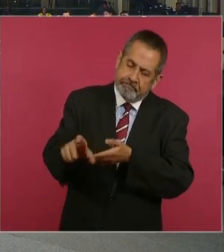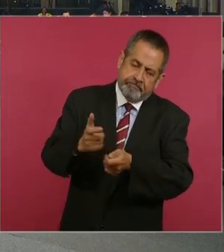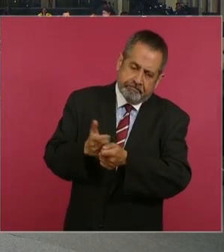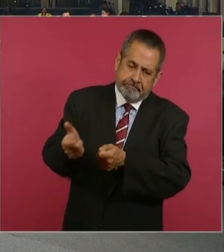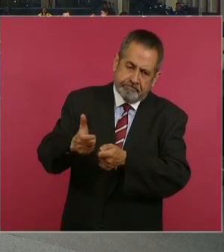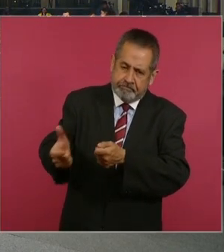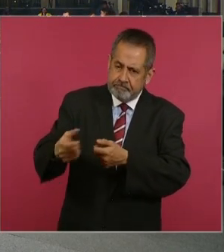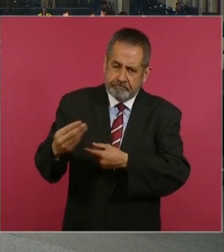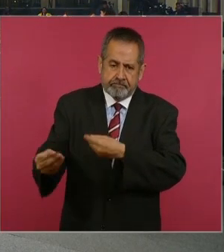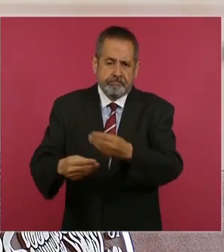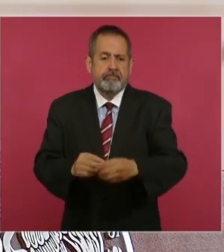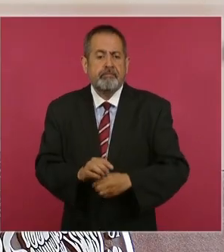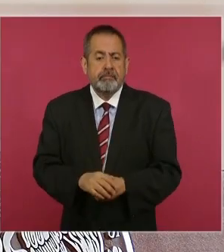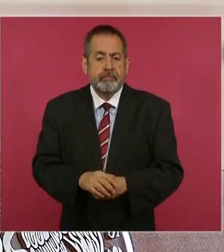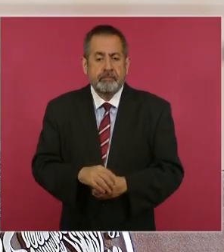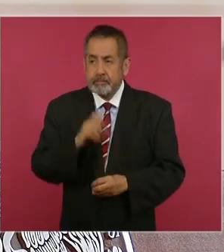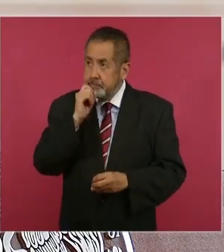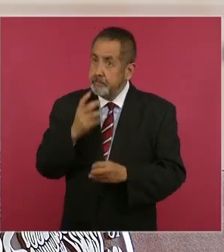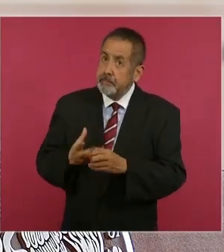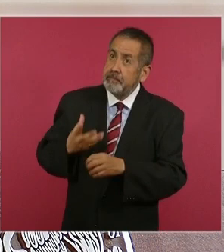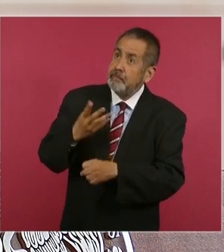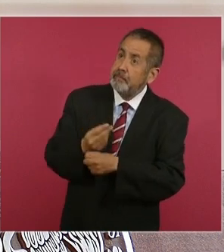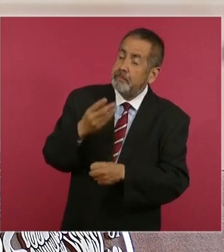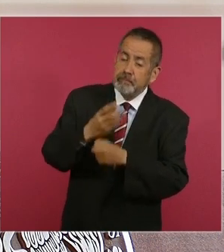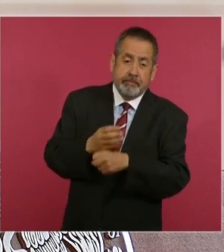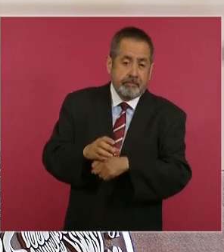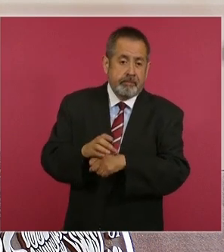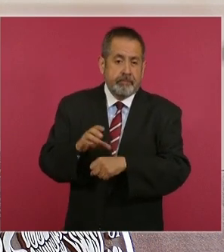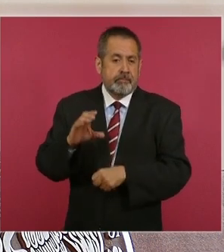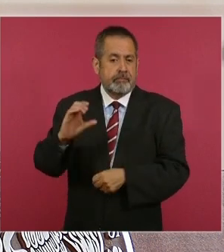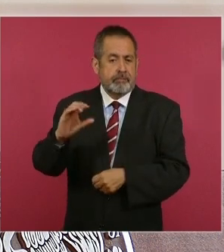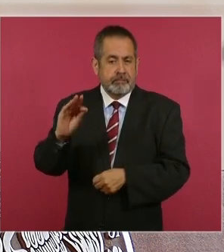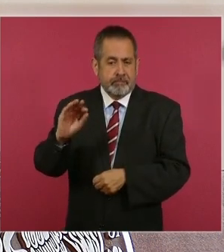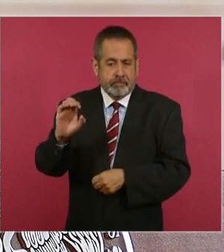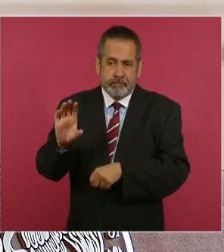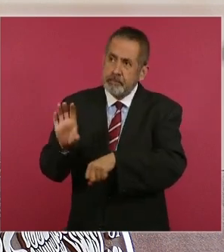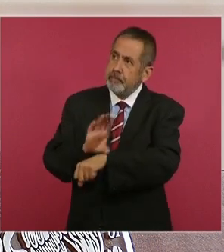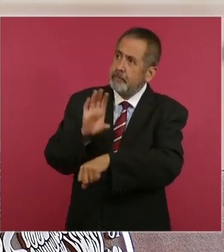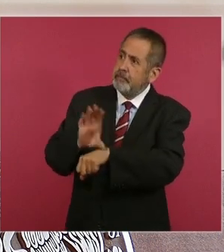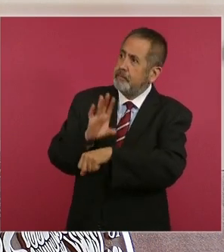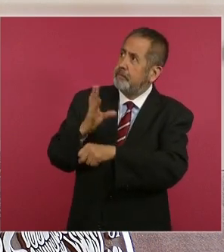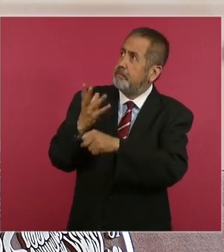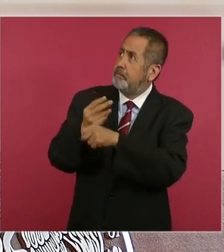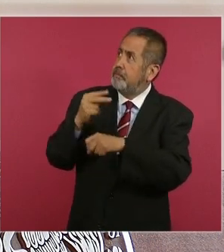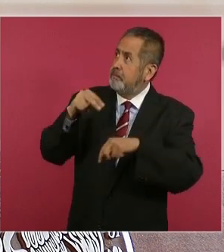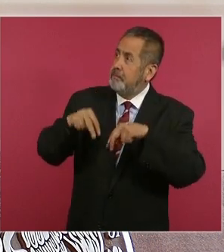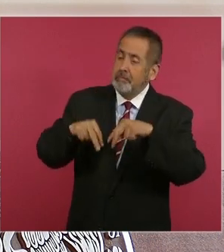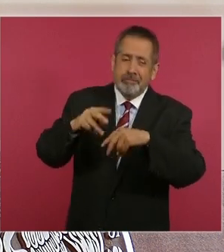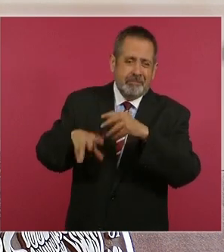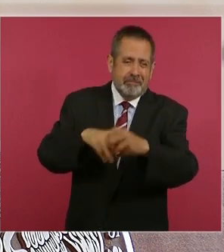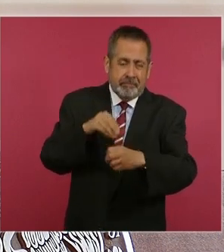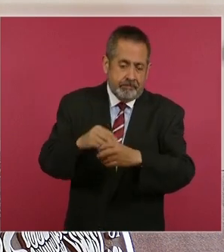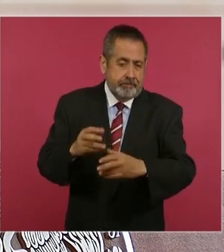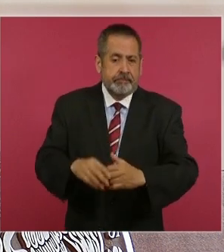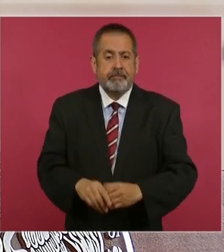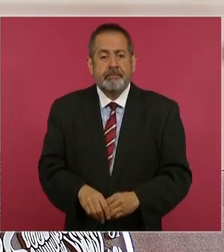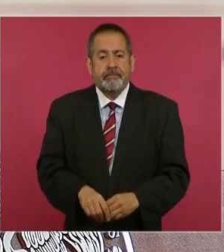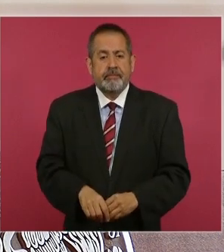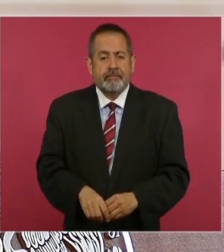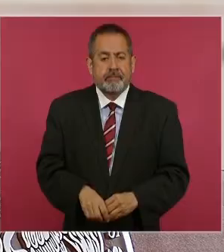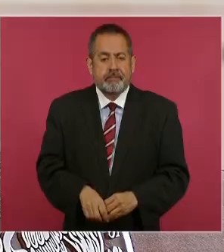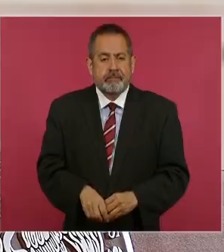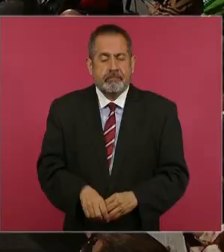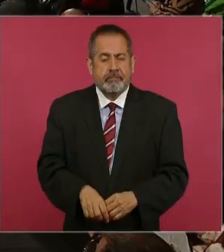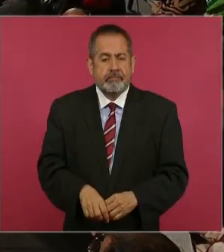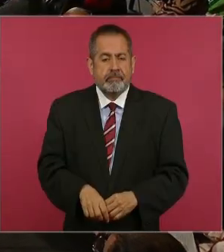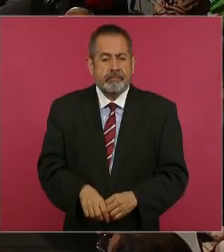infraestructura de energía eléctrica por parte de la Comisión Federal de Electricidad